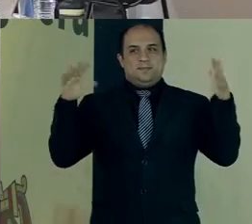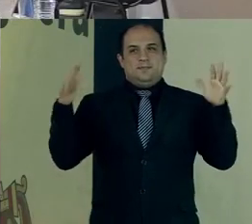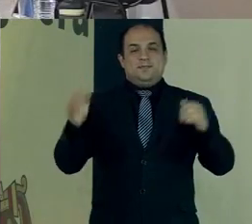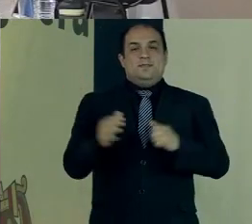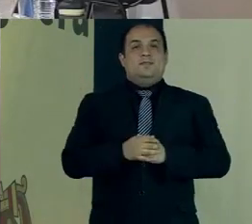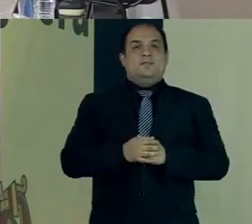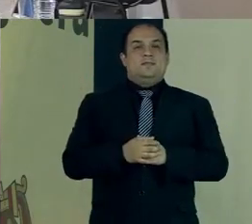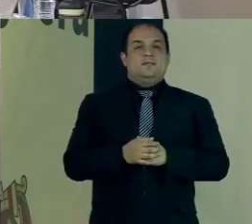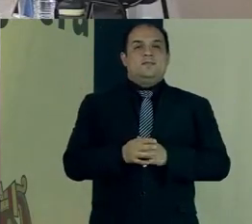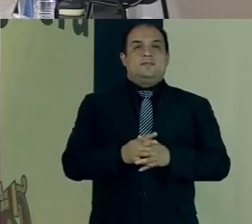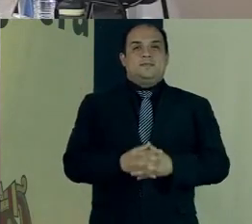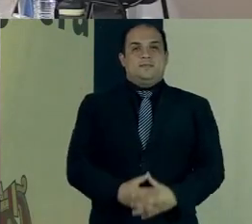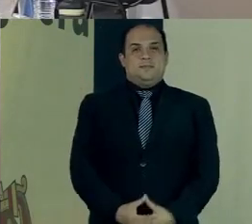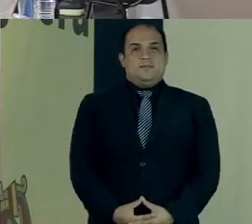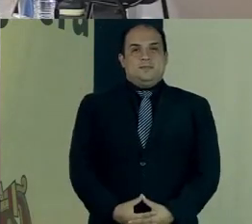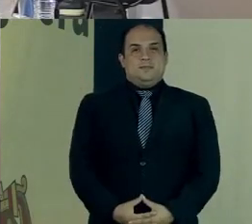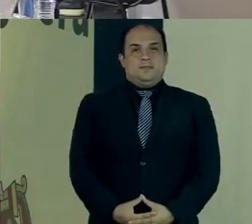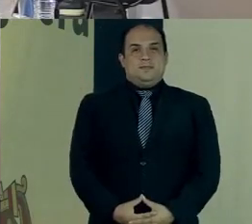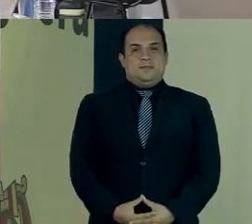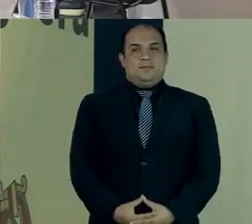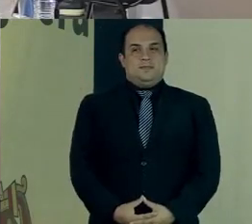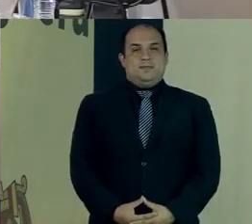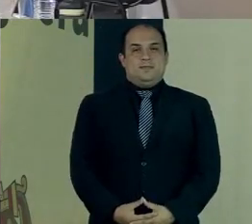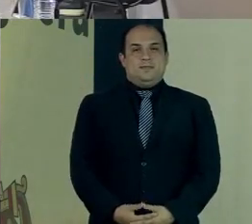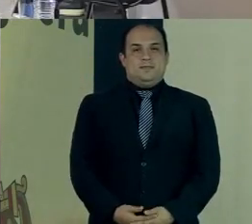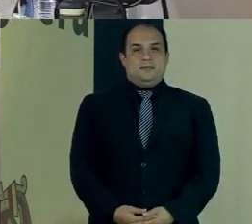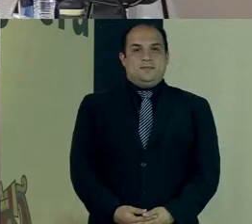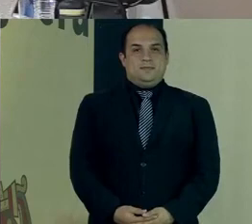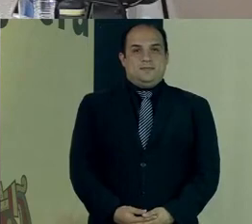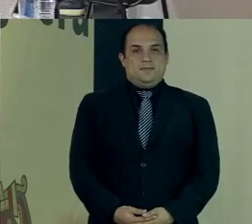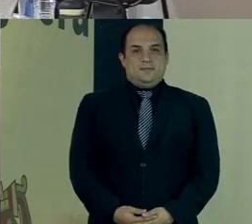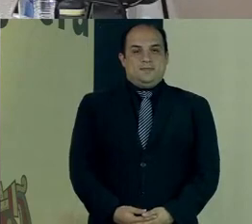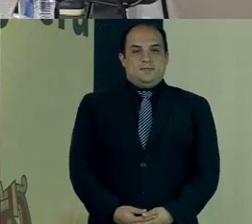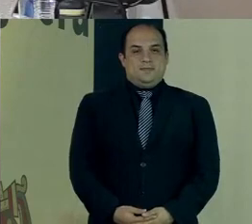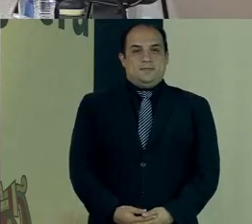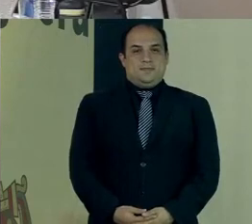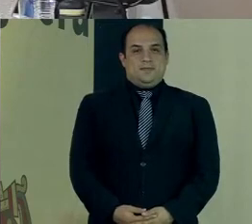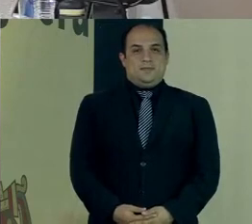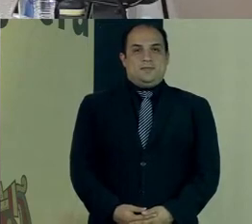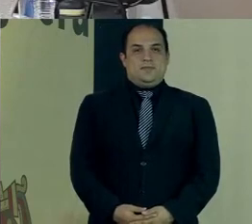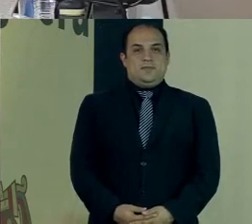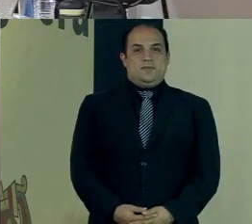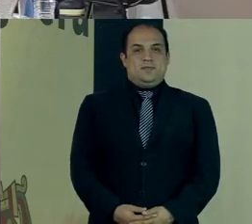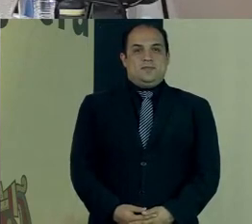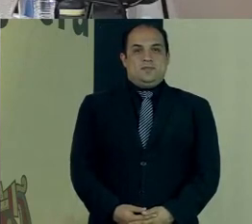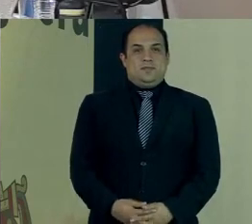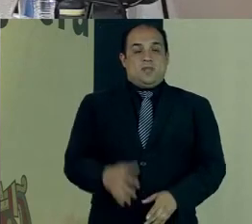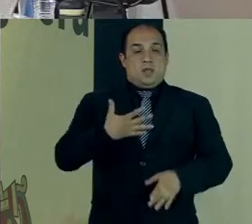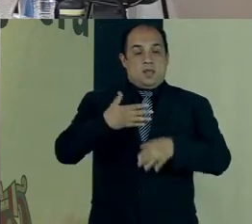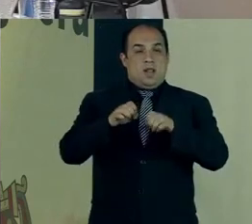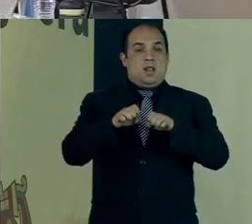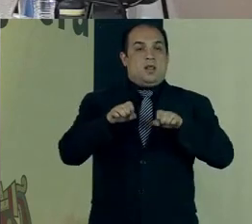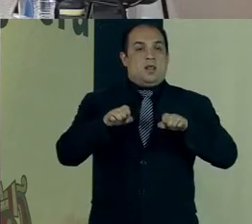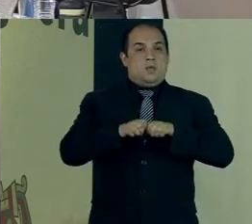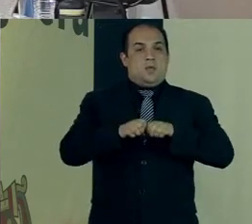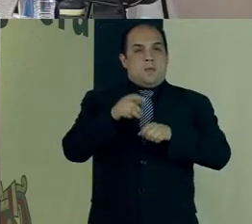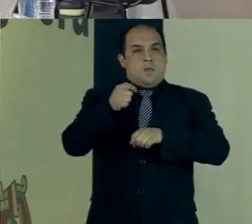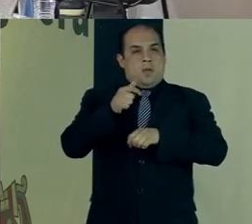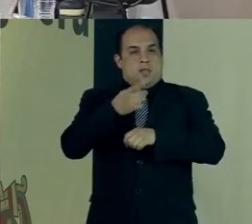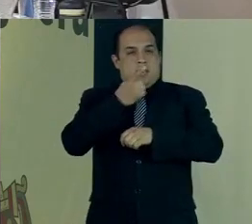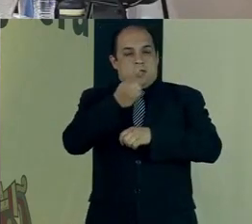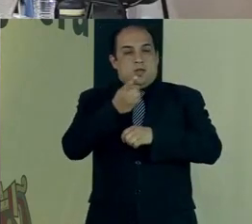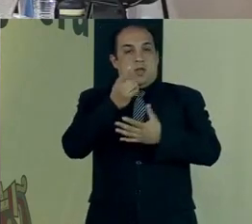y entonces cruzamos a todo nuestro equipo yo tengo un poco que decir excepto